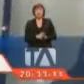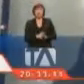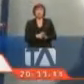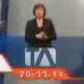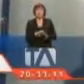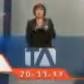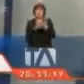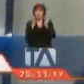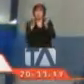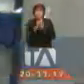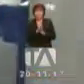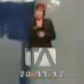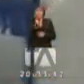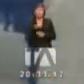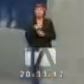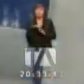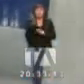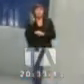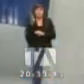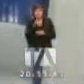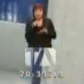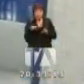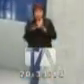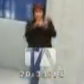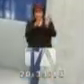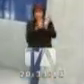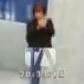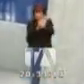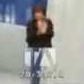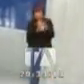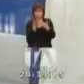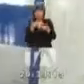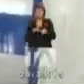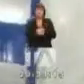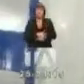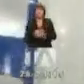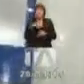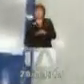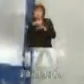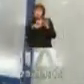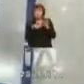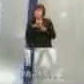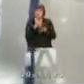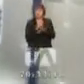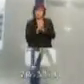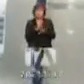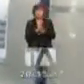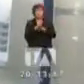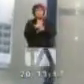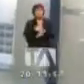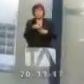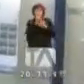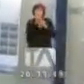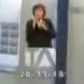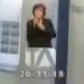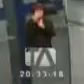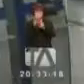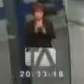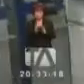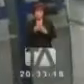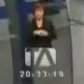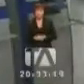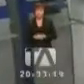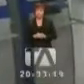barras este lector lee es el código de barras y válida información que nosotros tenemos en nuestro sistema informático de papas